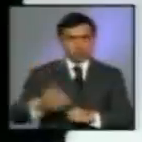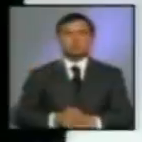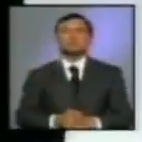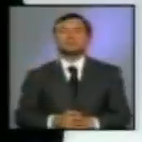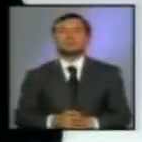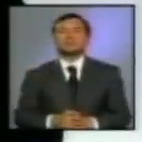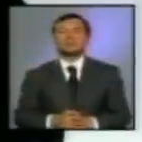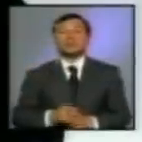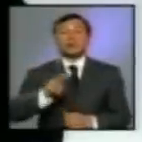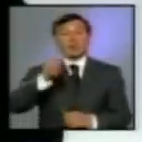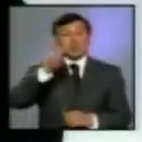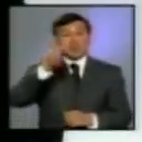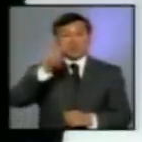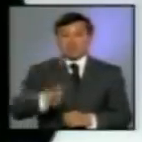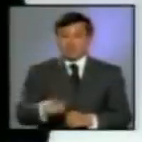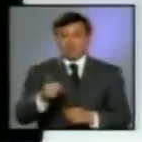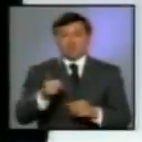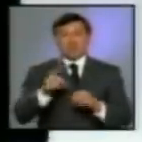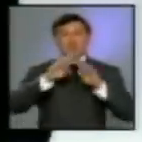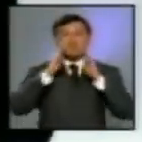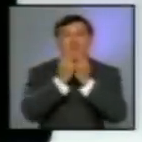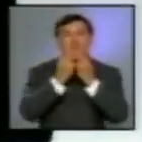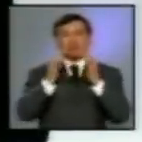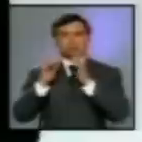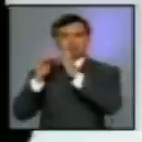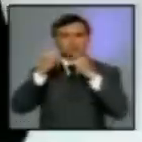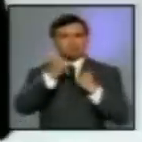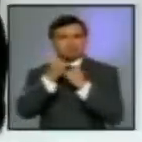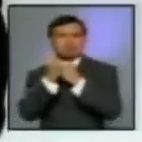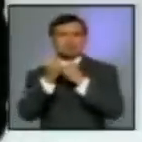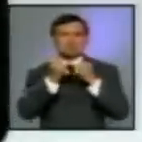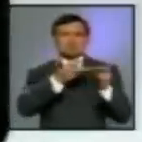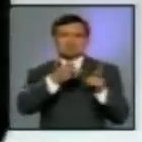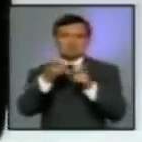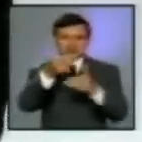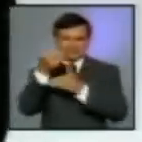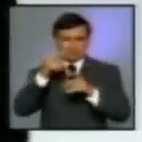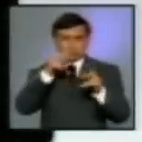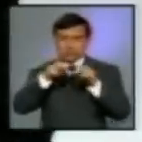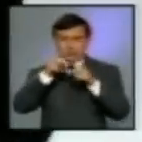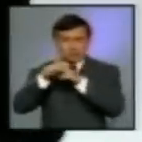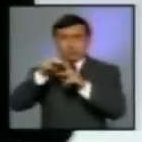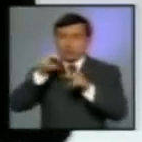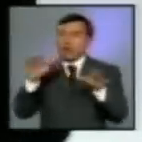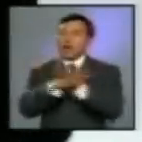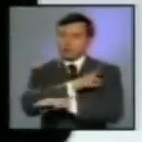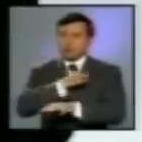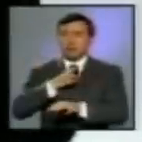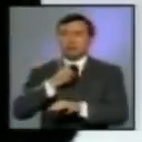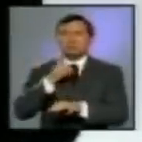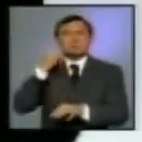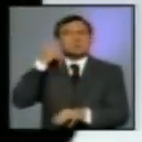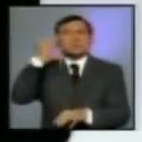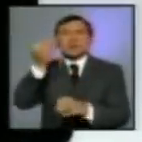en la estrategia contra la delincuencia organizada y en general contra la delincuencia. Uno de ellos es la inteligencia. El